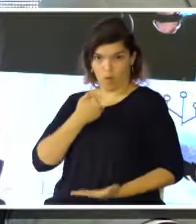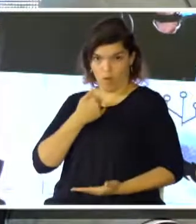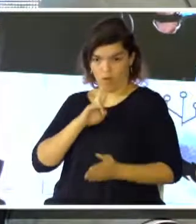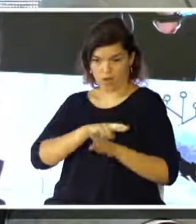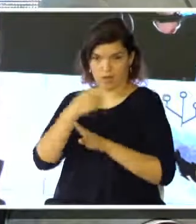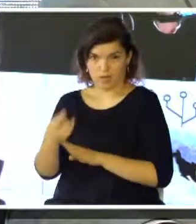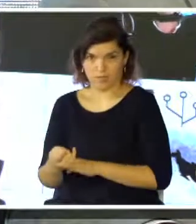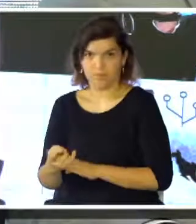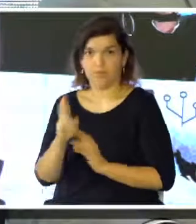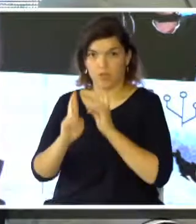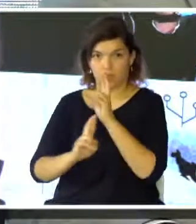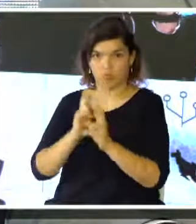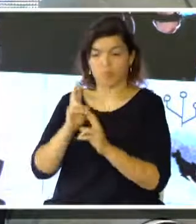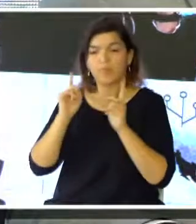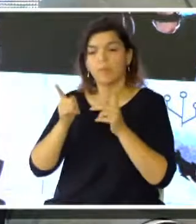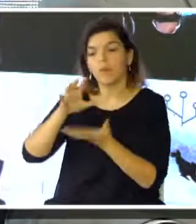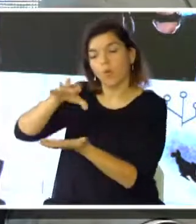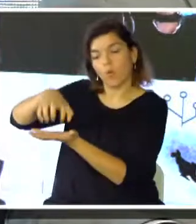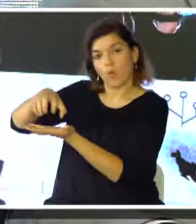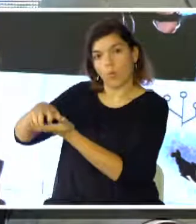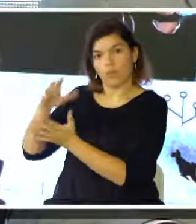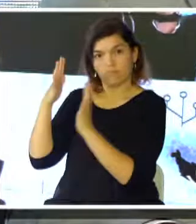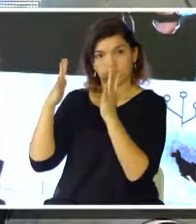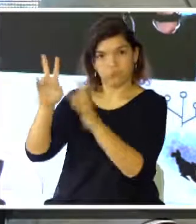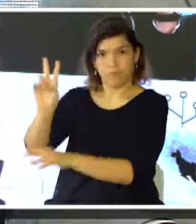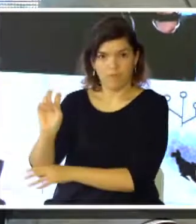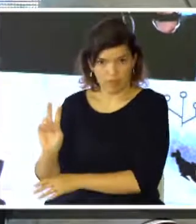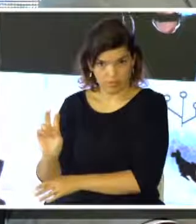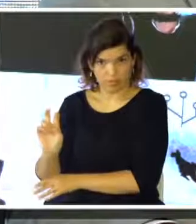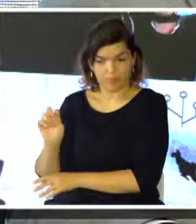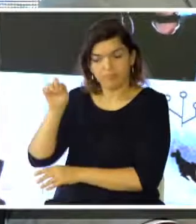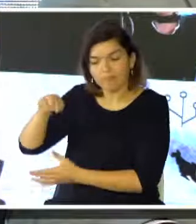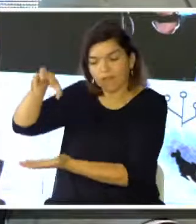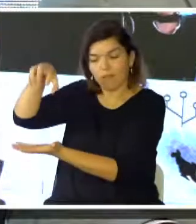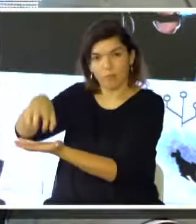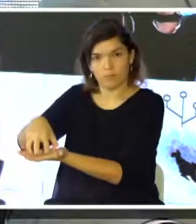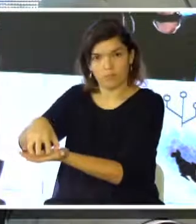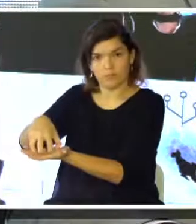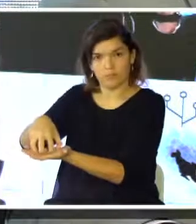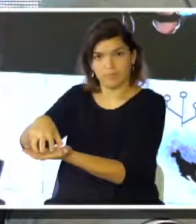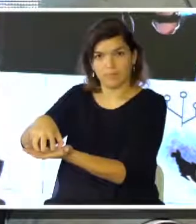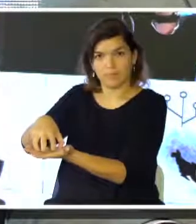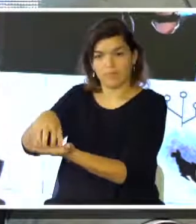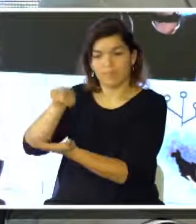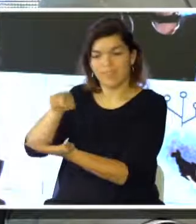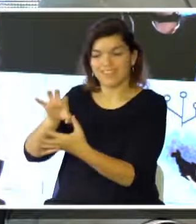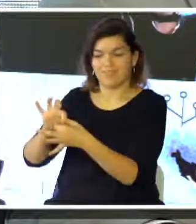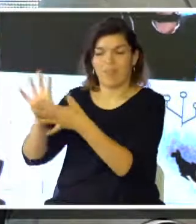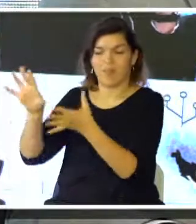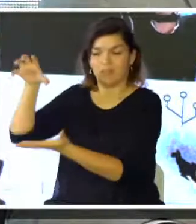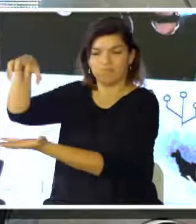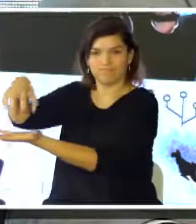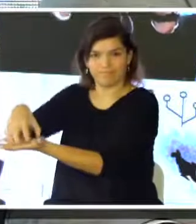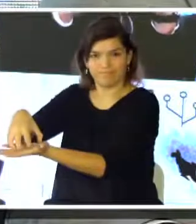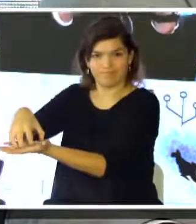dos temas que tenemos los espacios verdes por ejemplo los espacios verdes son el lugar más democrático que